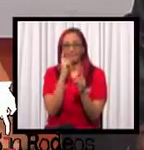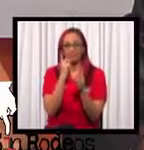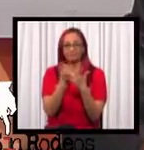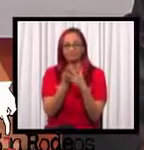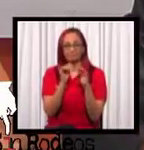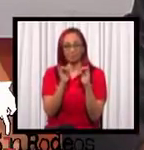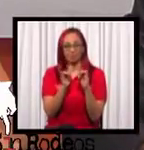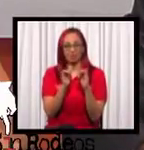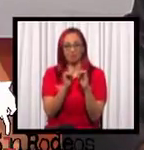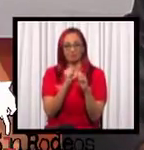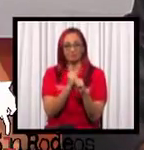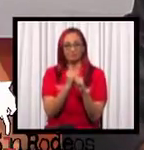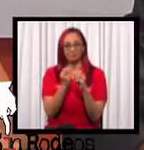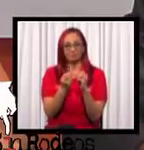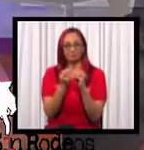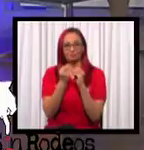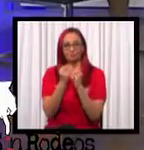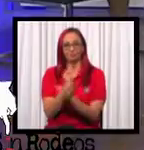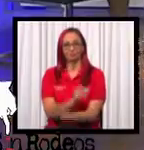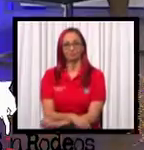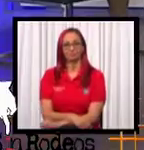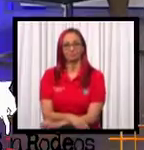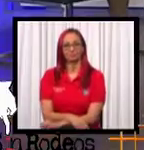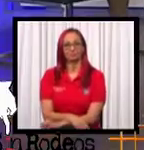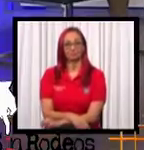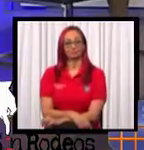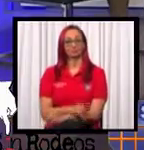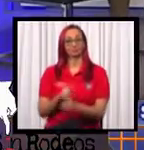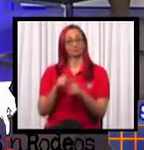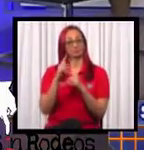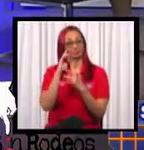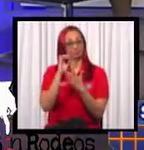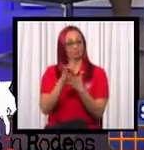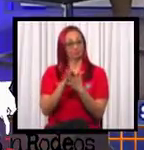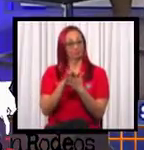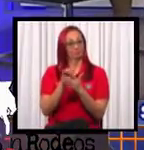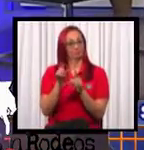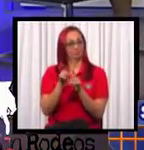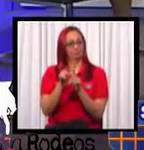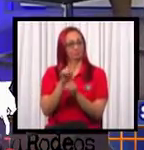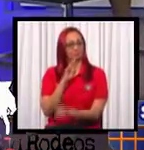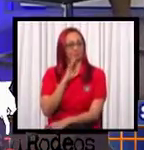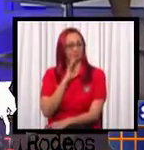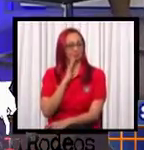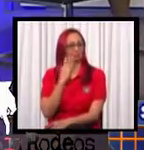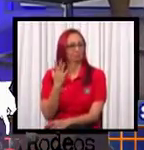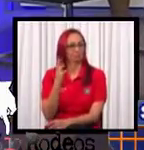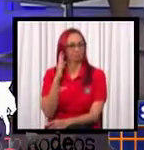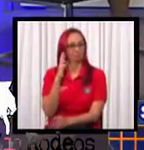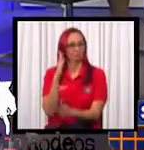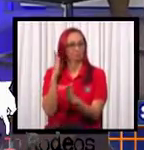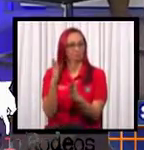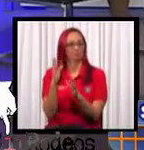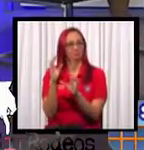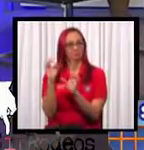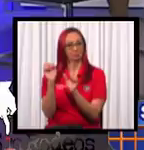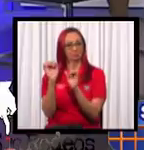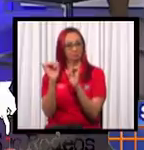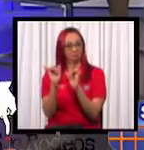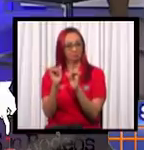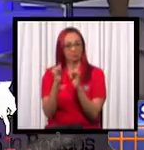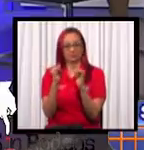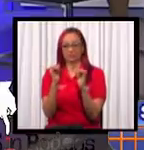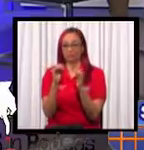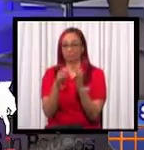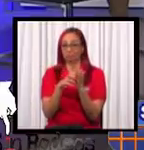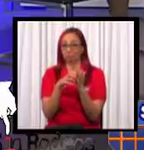seguro. Ok, pero en este momento ustedes también hablan de que los costarricenses podemos quedarnos sin arroz. ¿Cuál